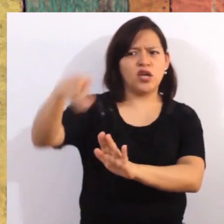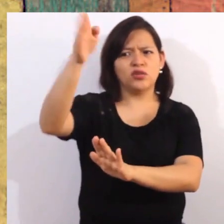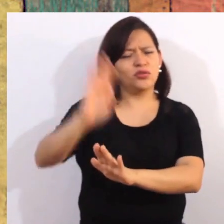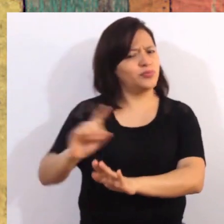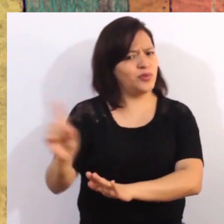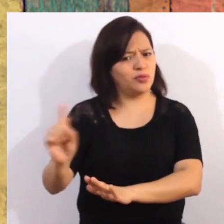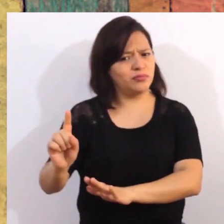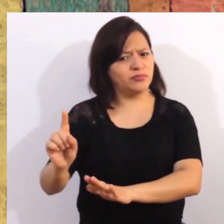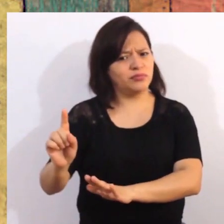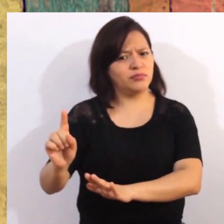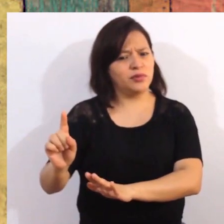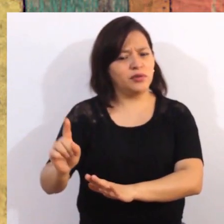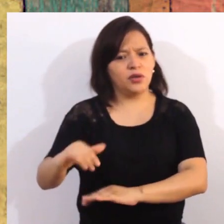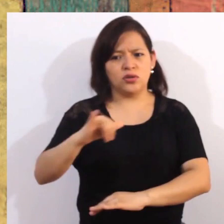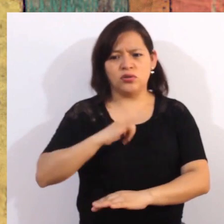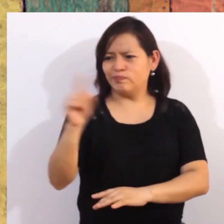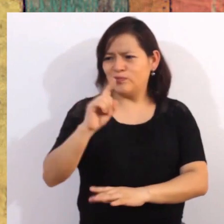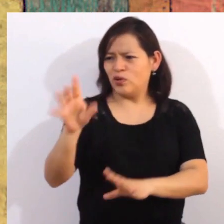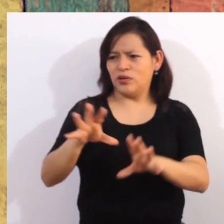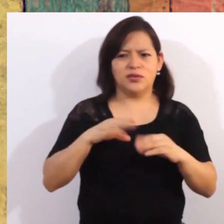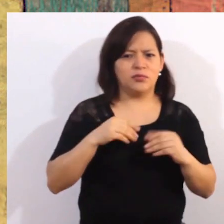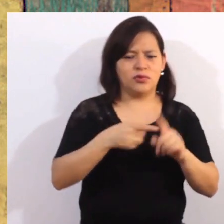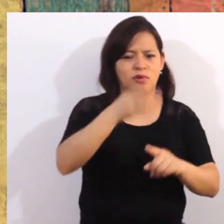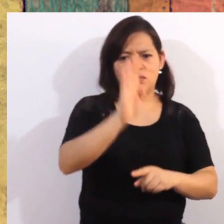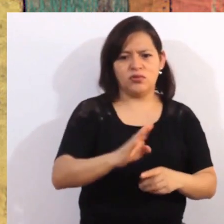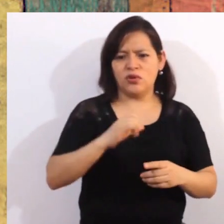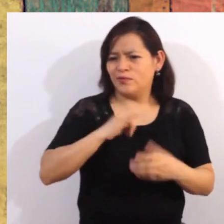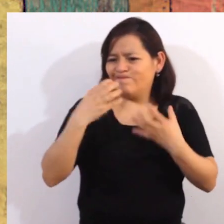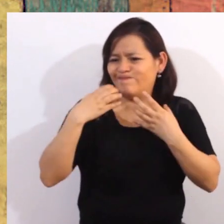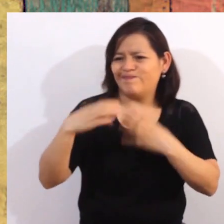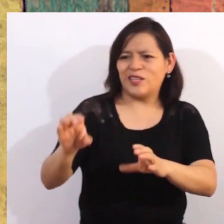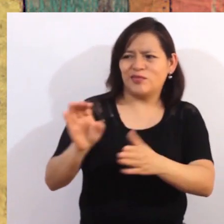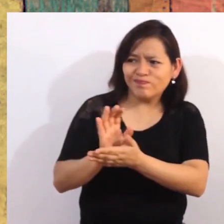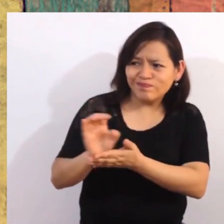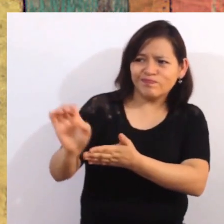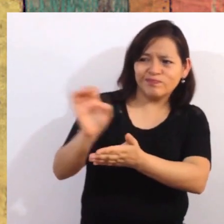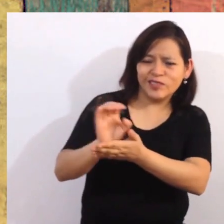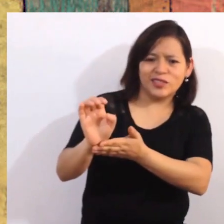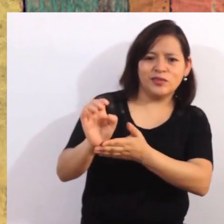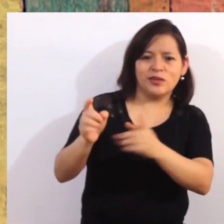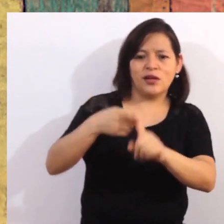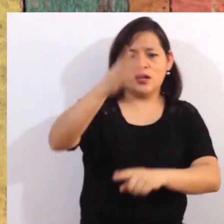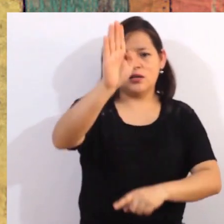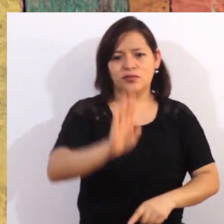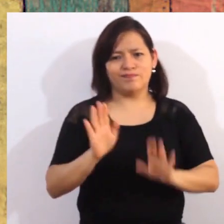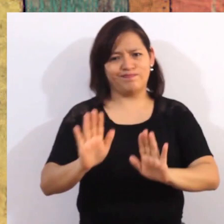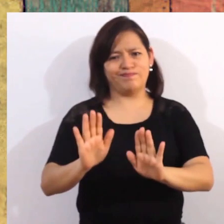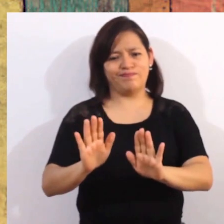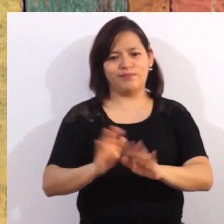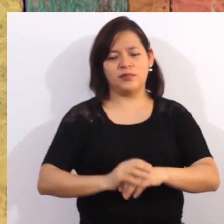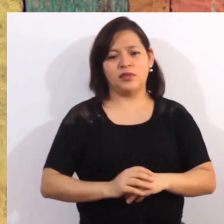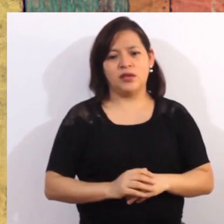Él. Yo no quiero tener en cuenta a Dios o el concepto de Dios en mi vida. Yo soy alguien de